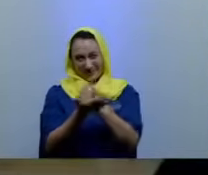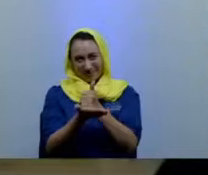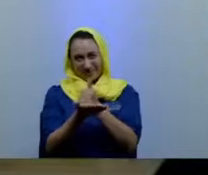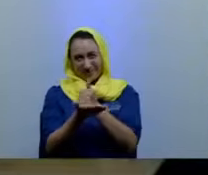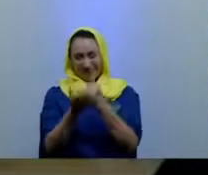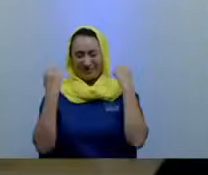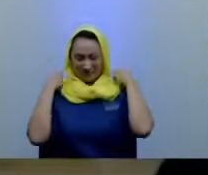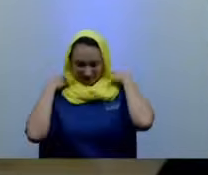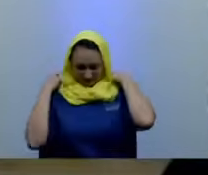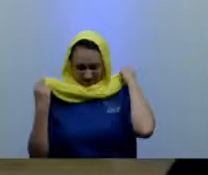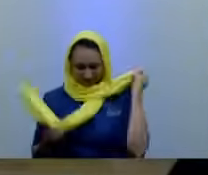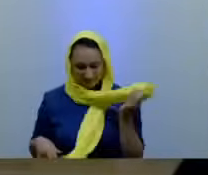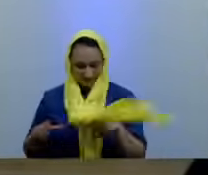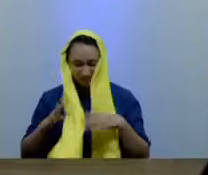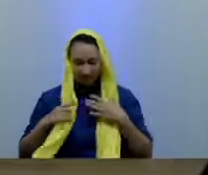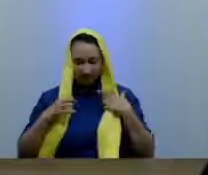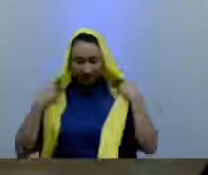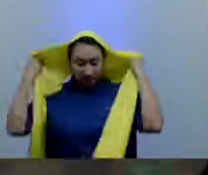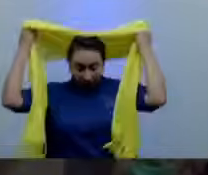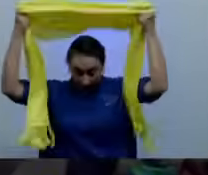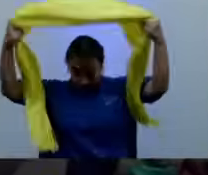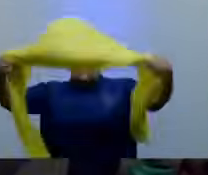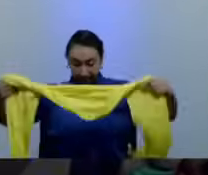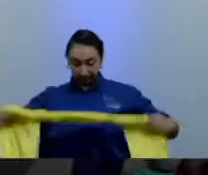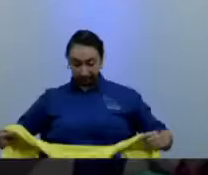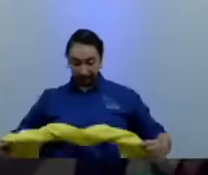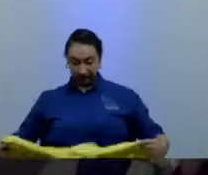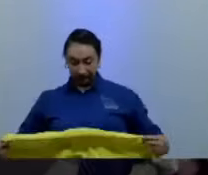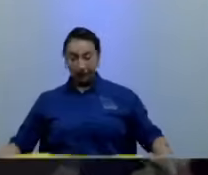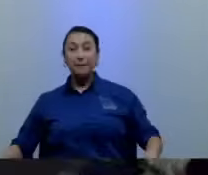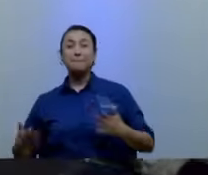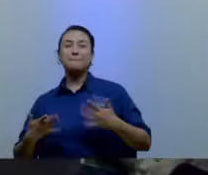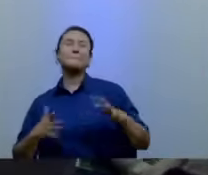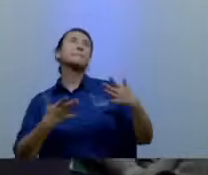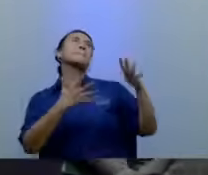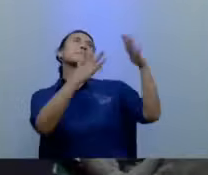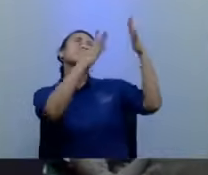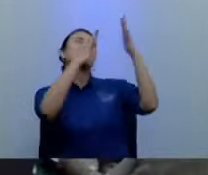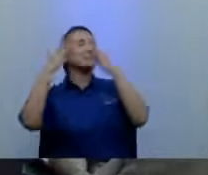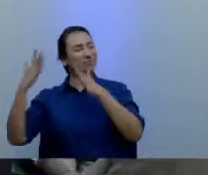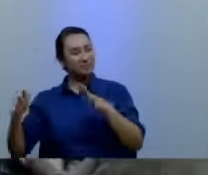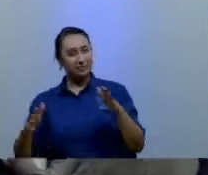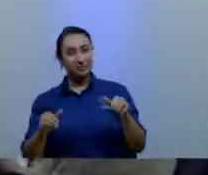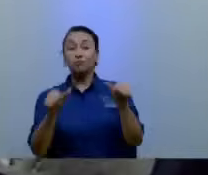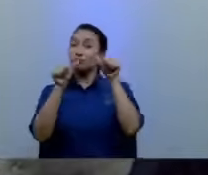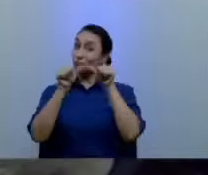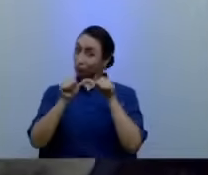Dele ese aplauso al Rey bendito. Y entonces vamos a continuar